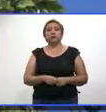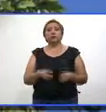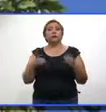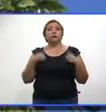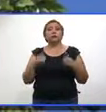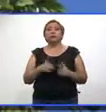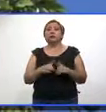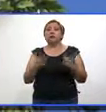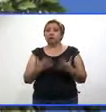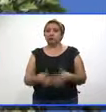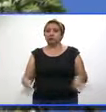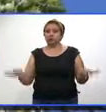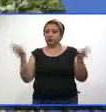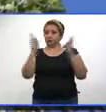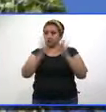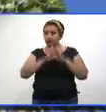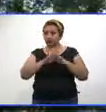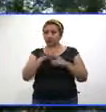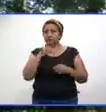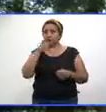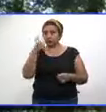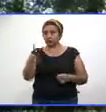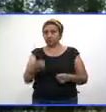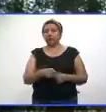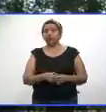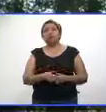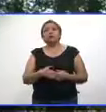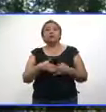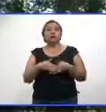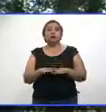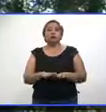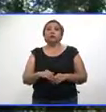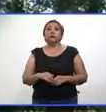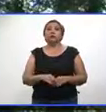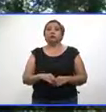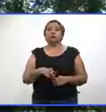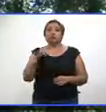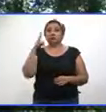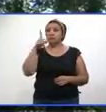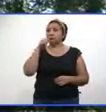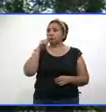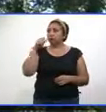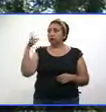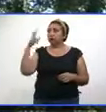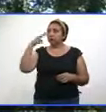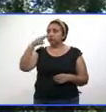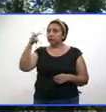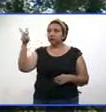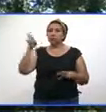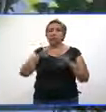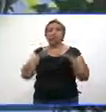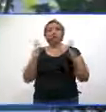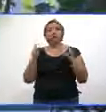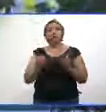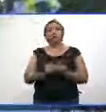gran potencial en lo que mencionan sobre el avistamiento de aves como una